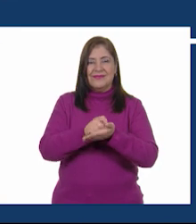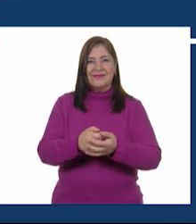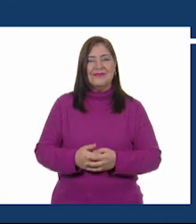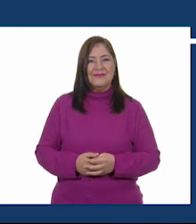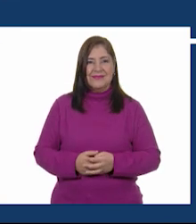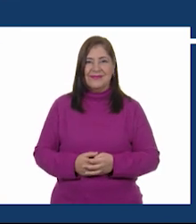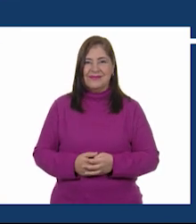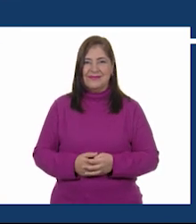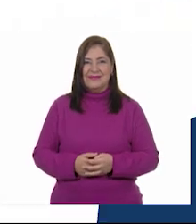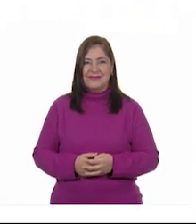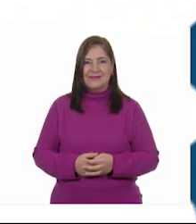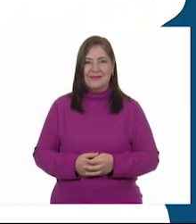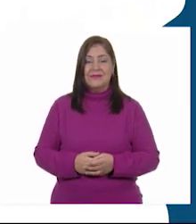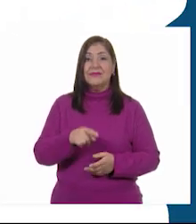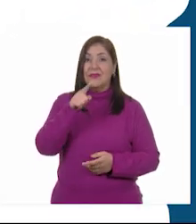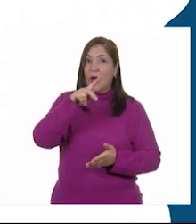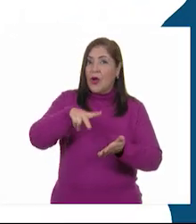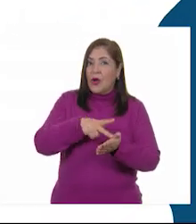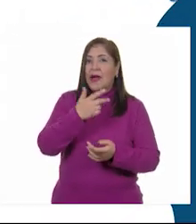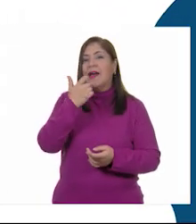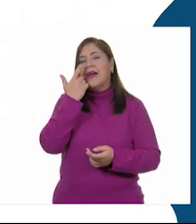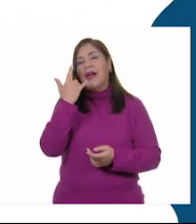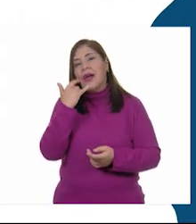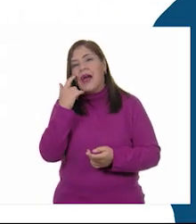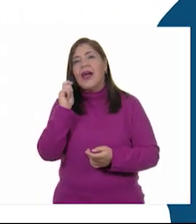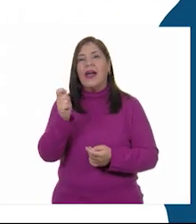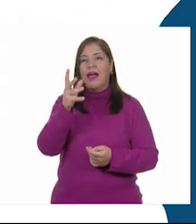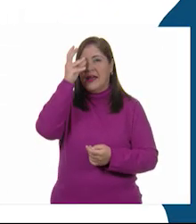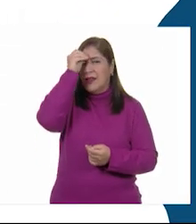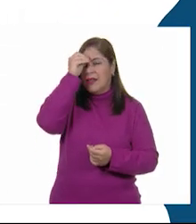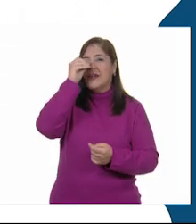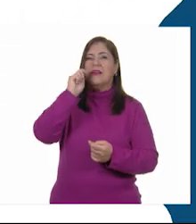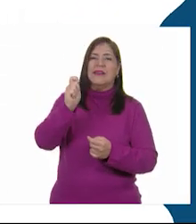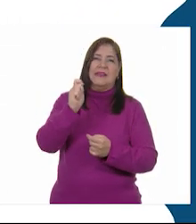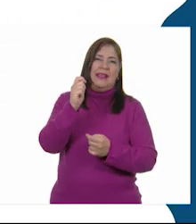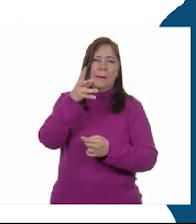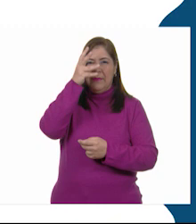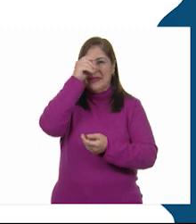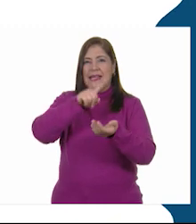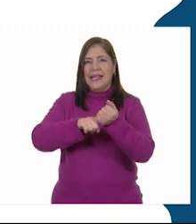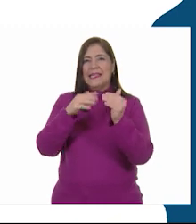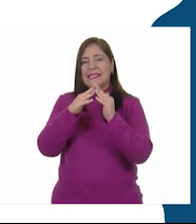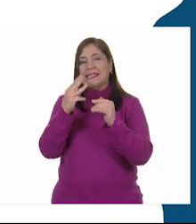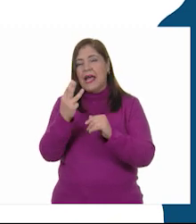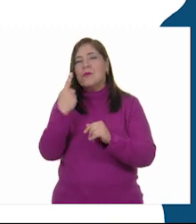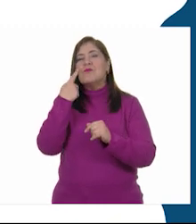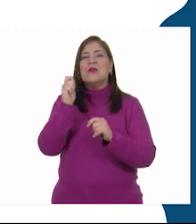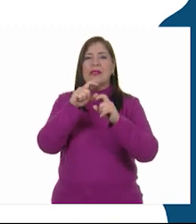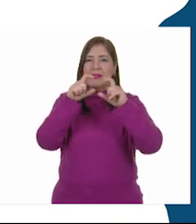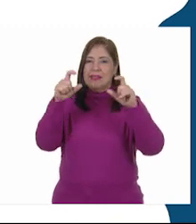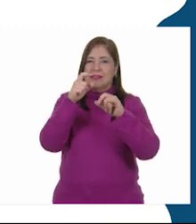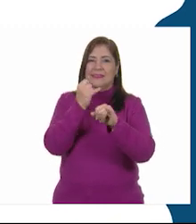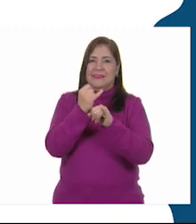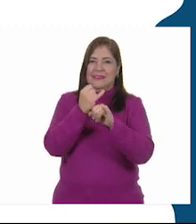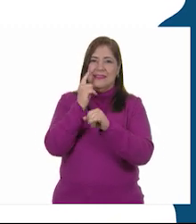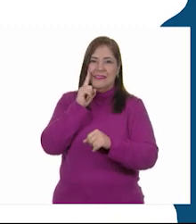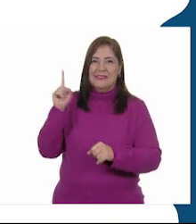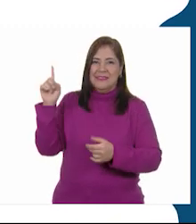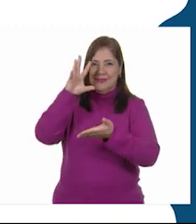conaliteg.sep.gov.mx. Si quieres volver a ver los programas de Aprende en Casa 3, los puedes encontrar en la siguiente liga,